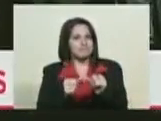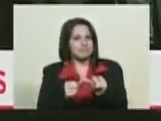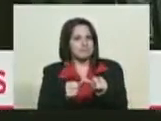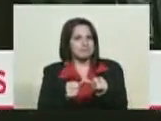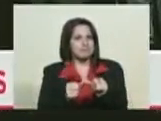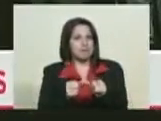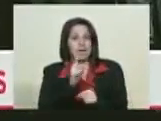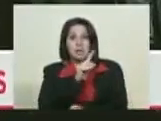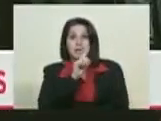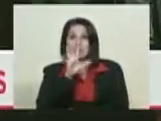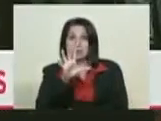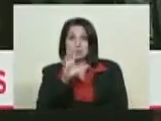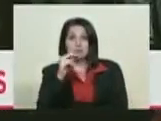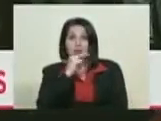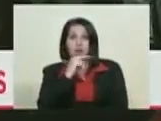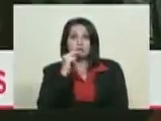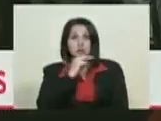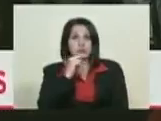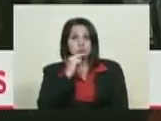el 15 de octubre